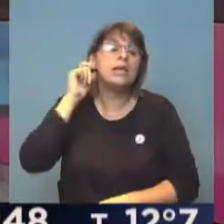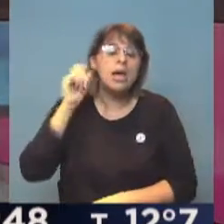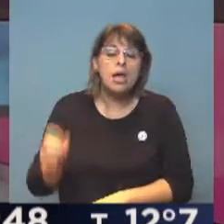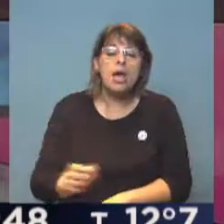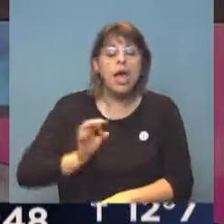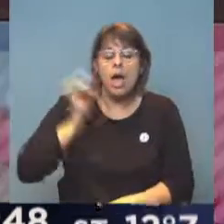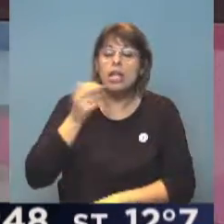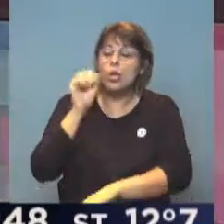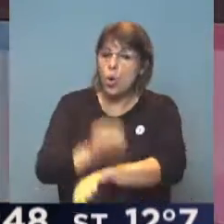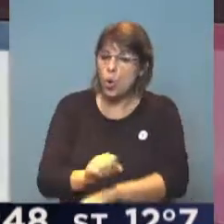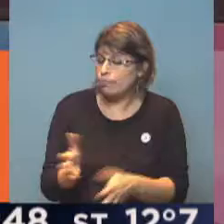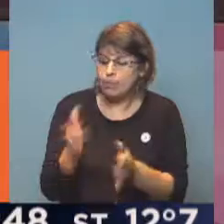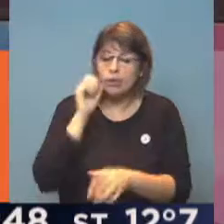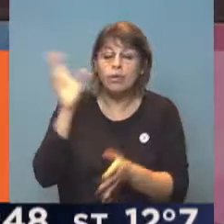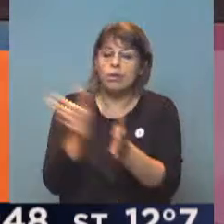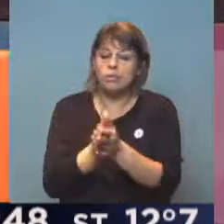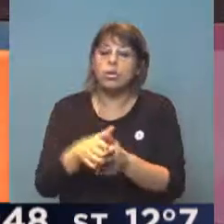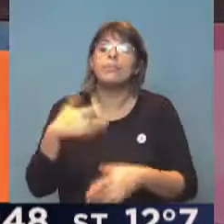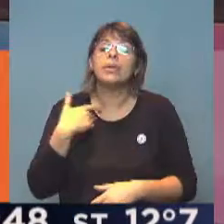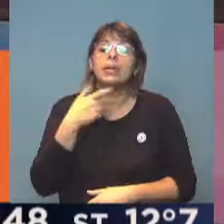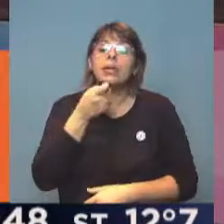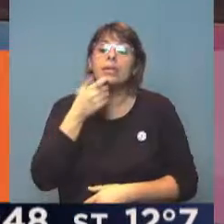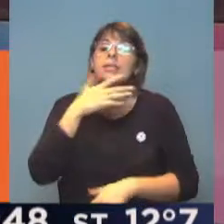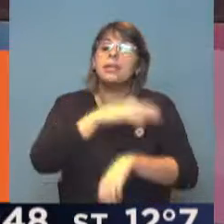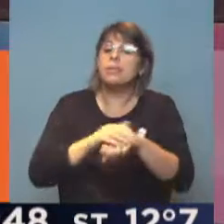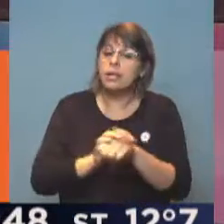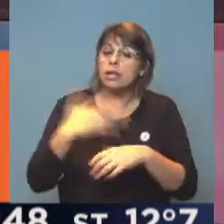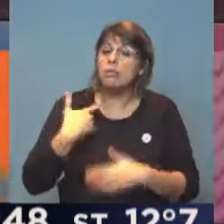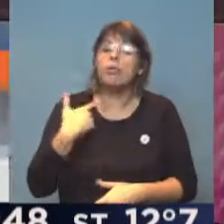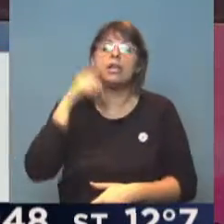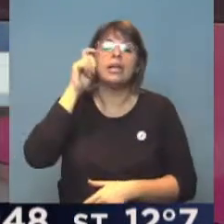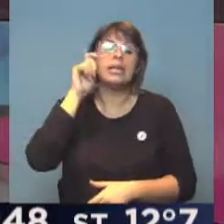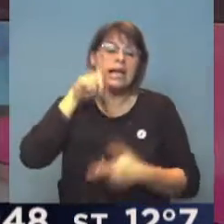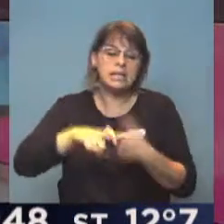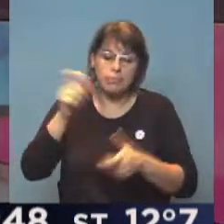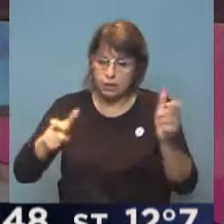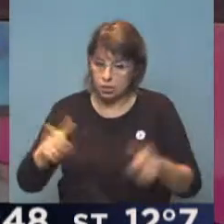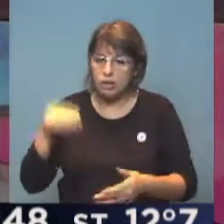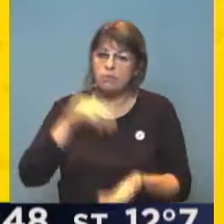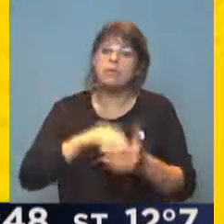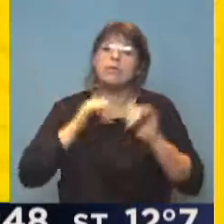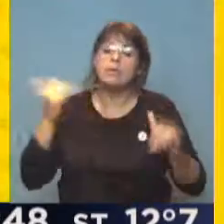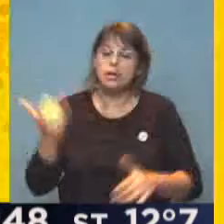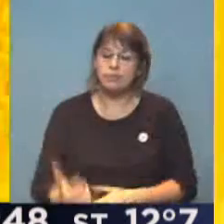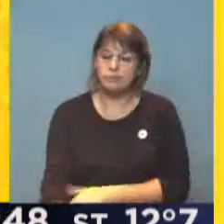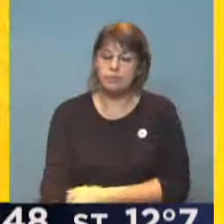de gobierno porteño puede ejercer el rol de juez de paz. Hay más información en el siguiente compacto.